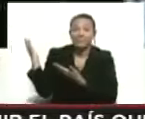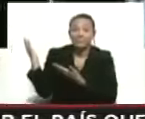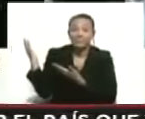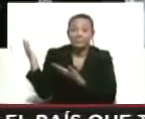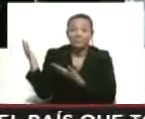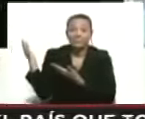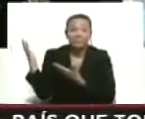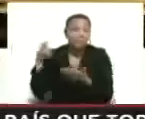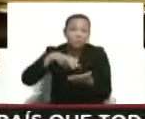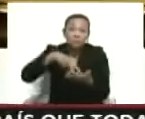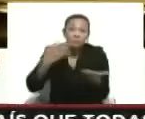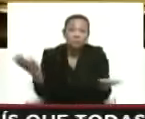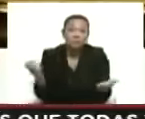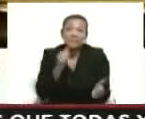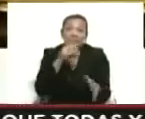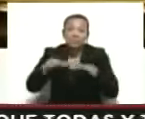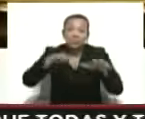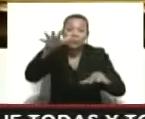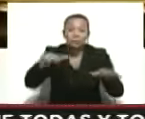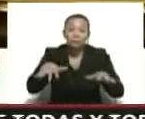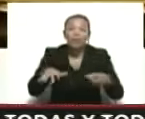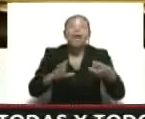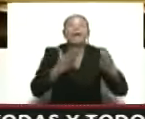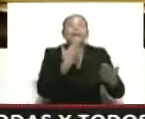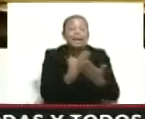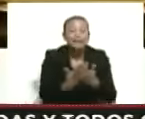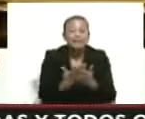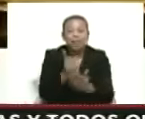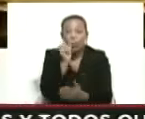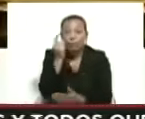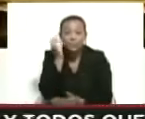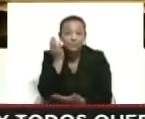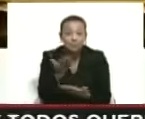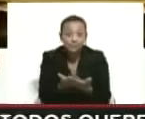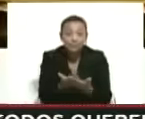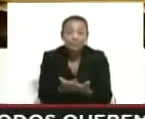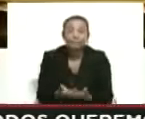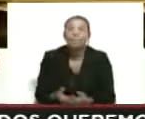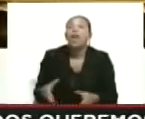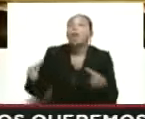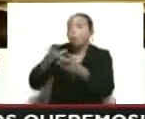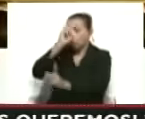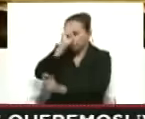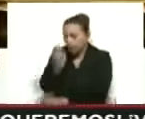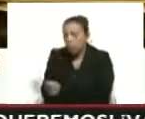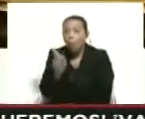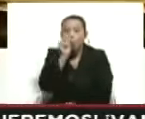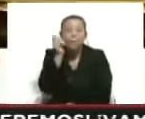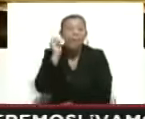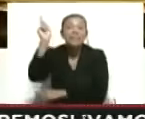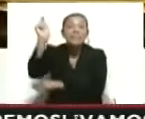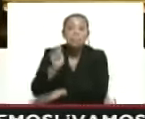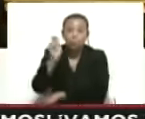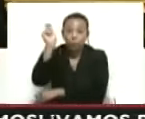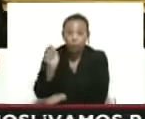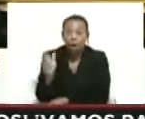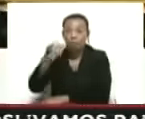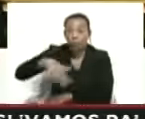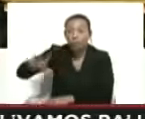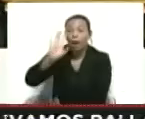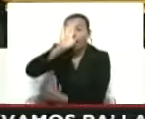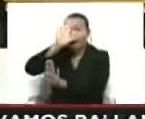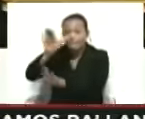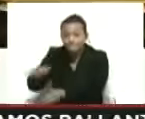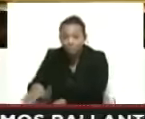Okay. Ah, no, mira. Okay. Gracias, diputados y diputadas. Las honorables diputadas y los honorables diputados que estén a